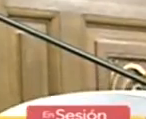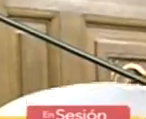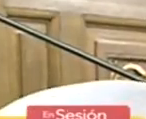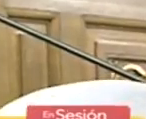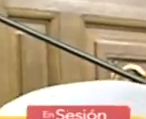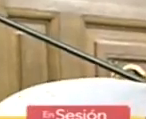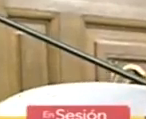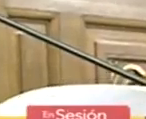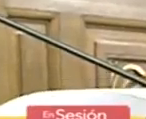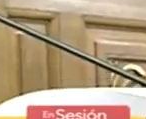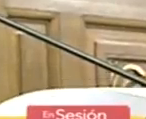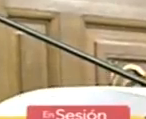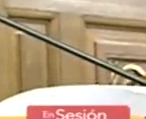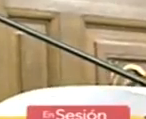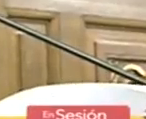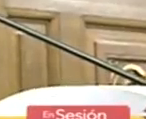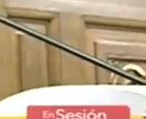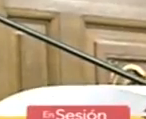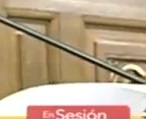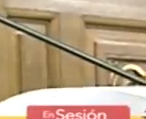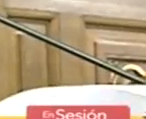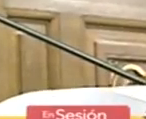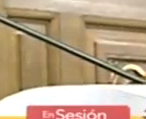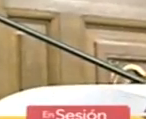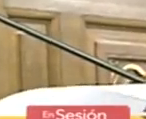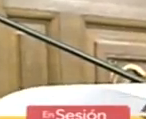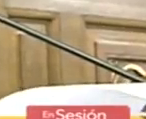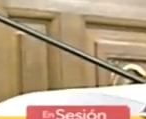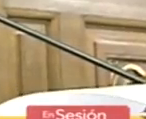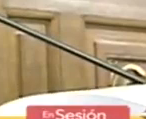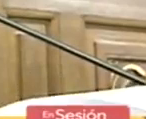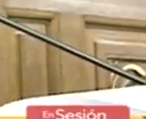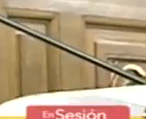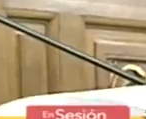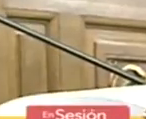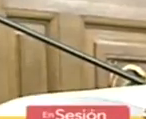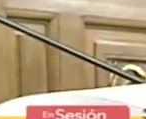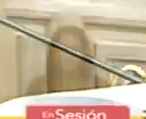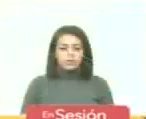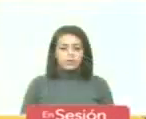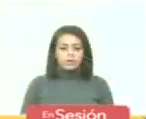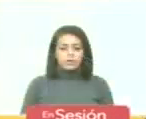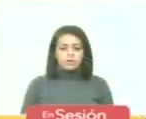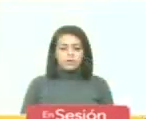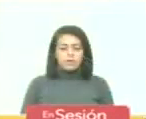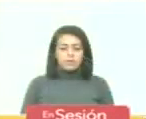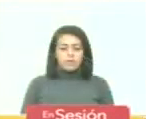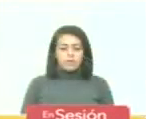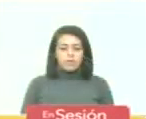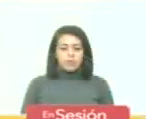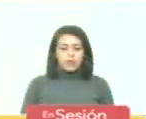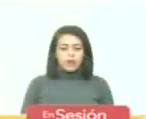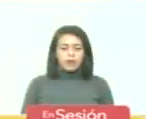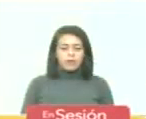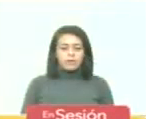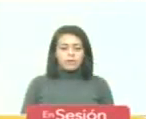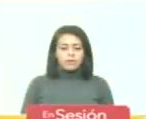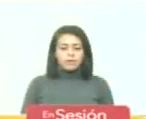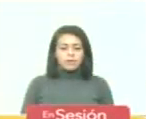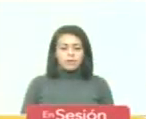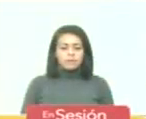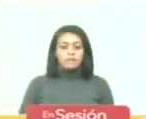Moros, presidente constitucional de la República Bolivariana de Venezuela. Punto número 3, proyecto de acuerdo de rechazo a